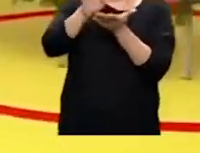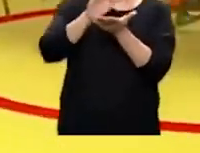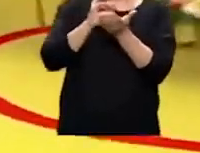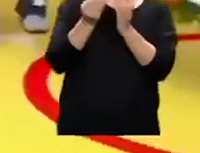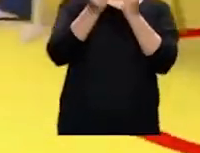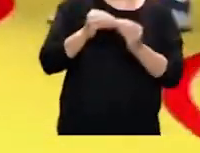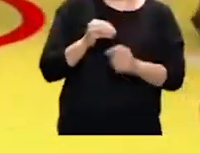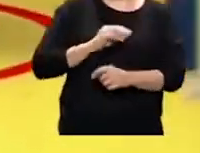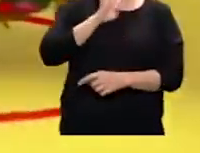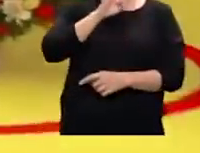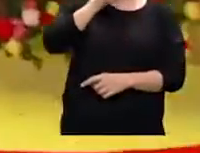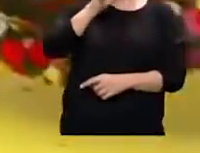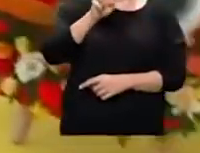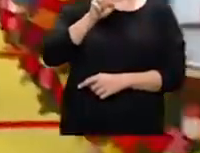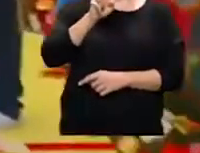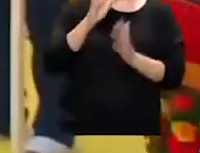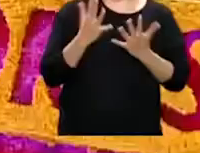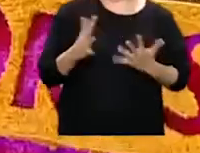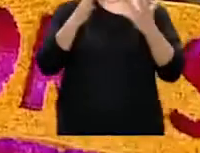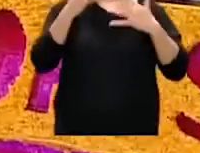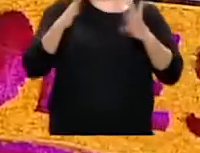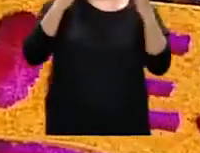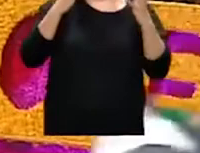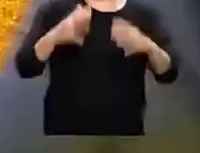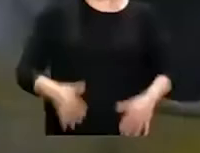47. Aplausos y felicitaciones para Freddy.